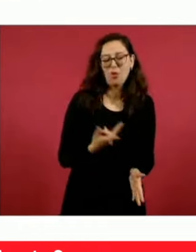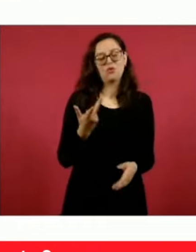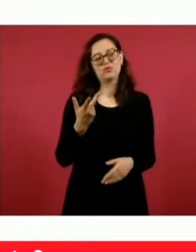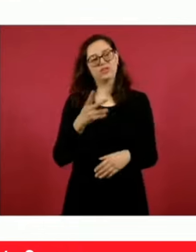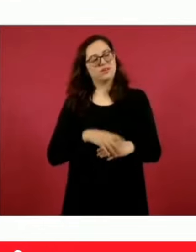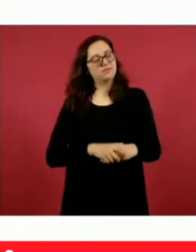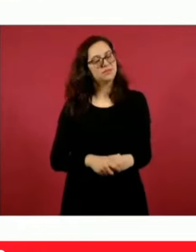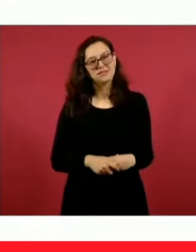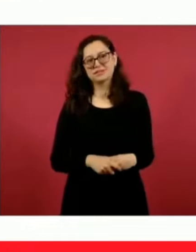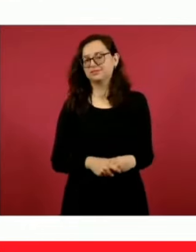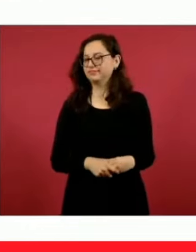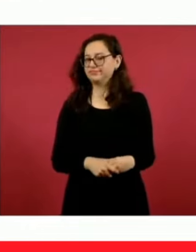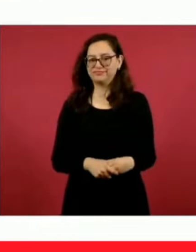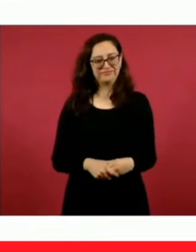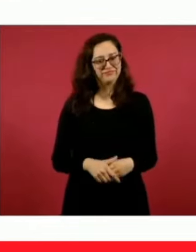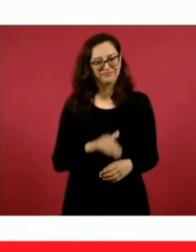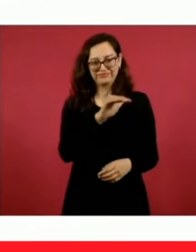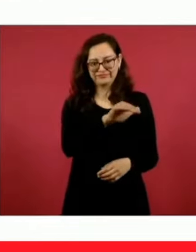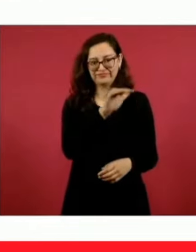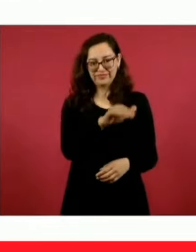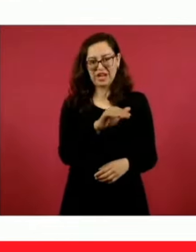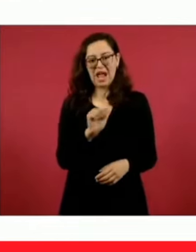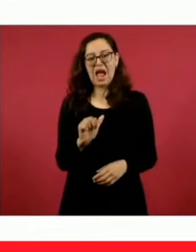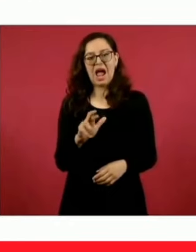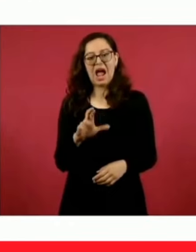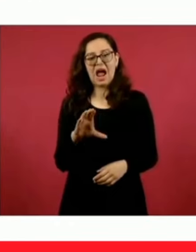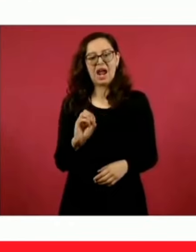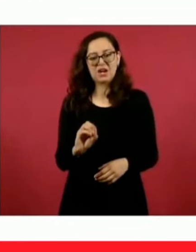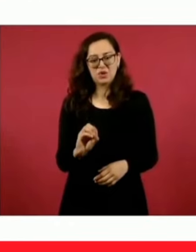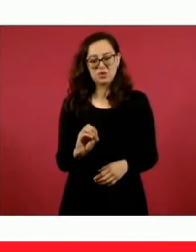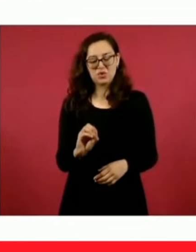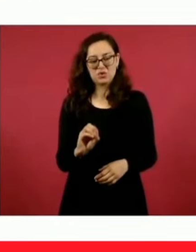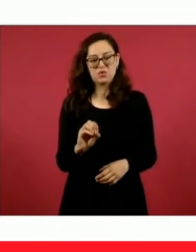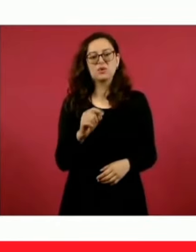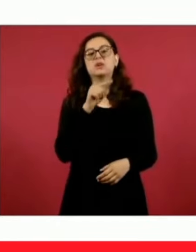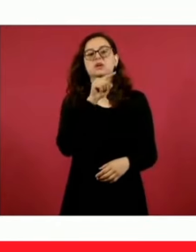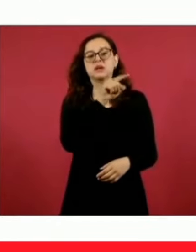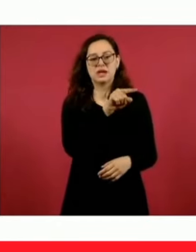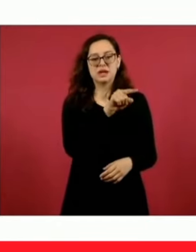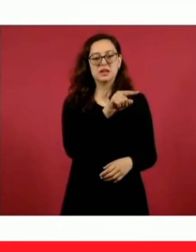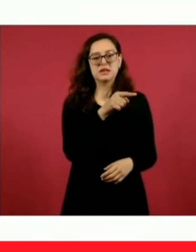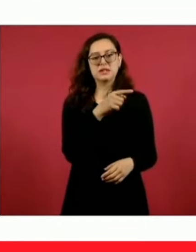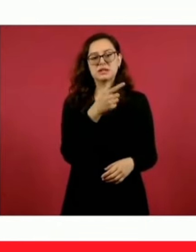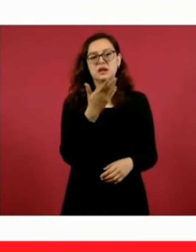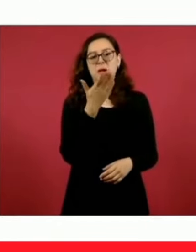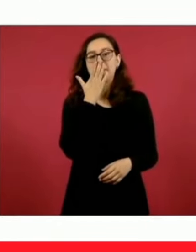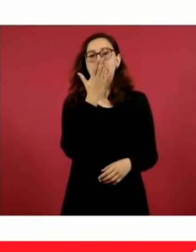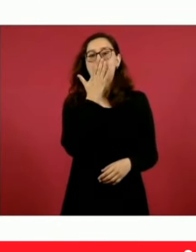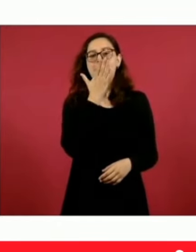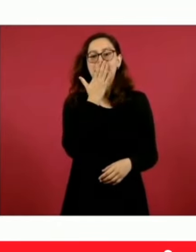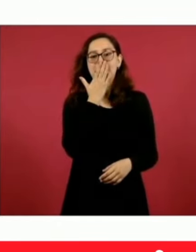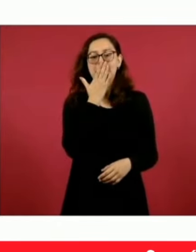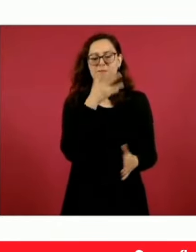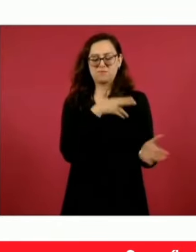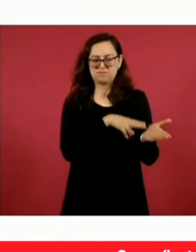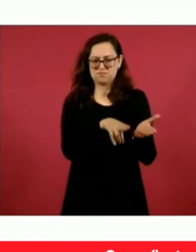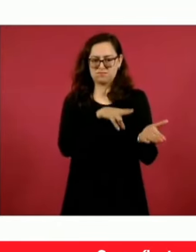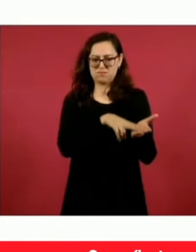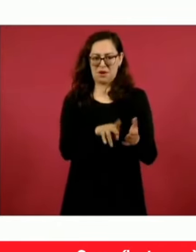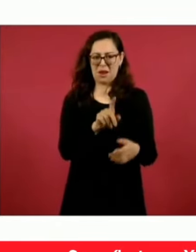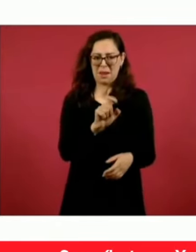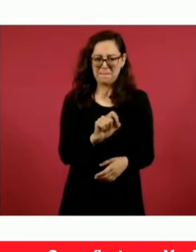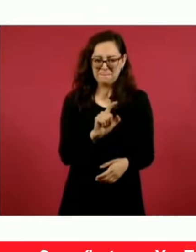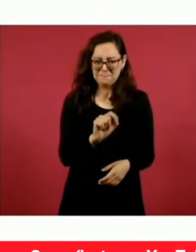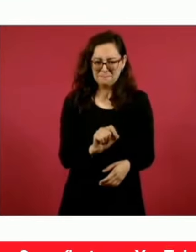muy enfáticos con ellos la franquicia arco en este caso una estación grupo enermar en Empalme Sonora con el precio